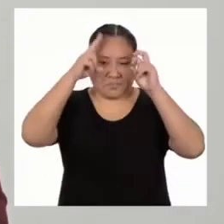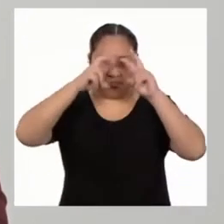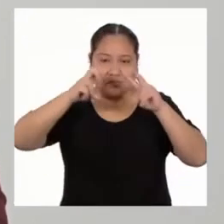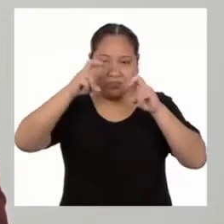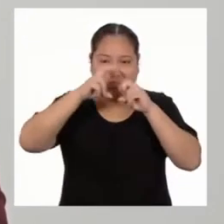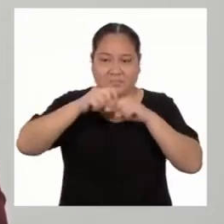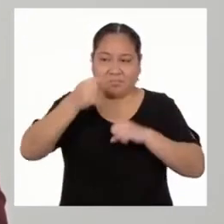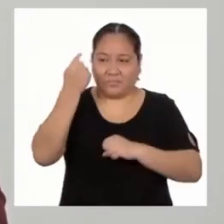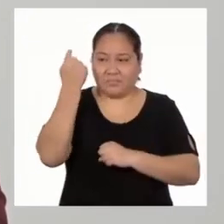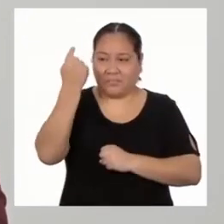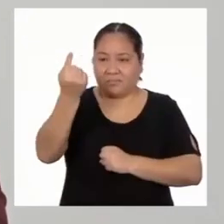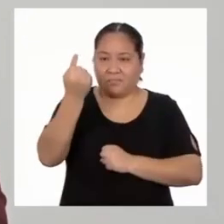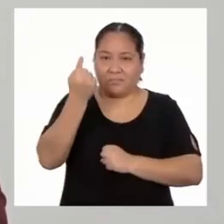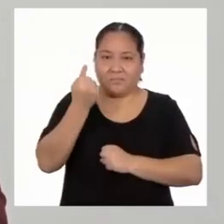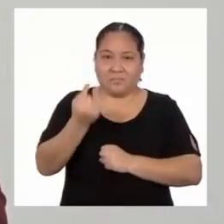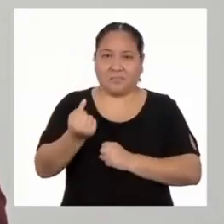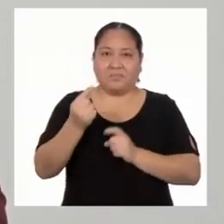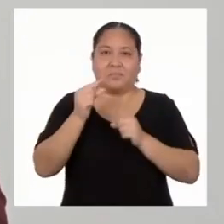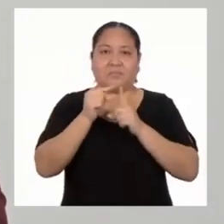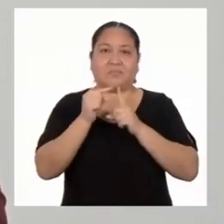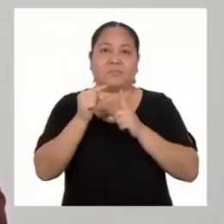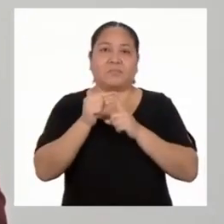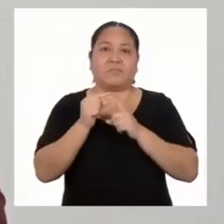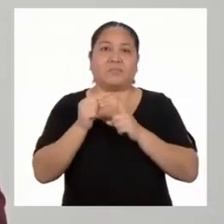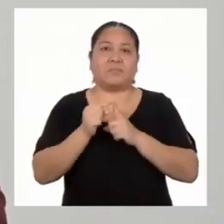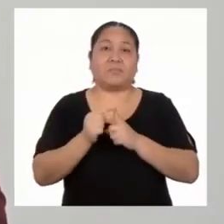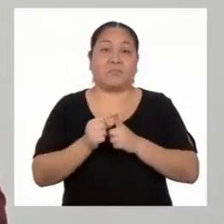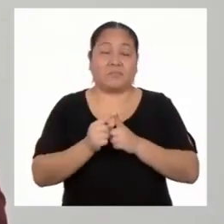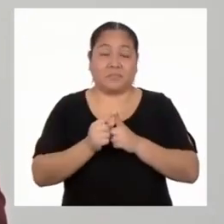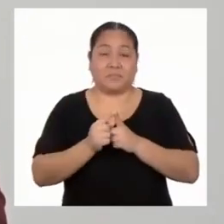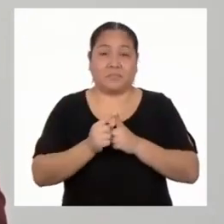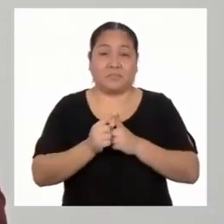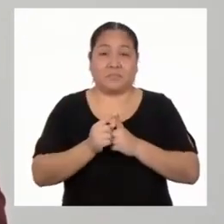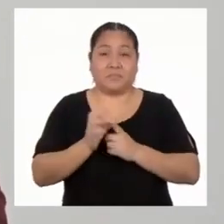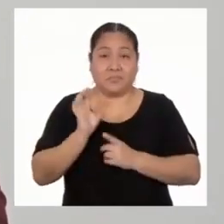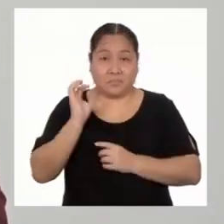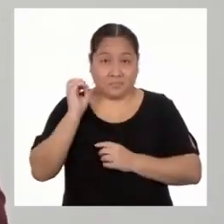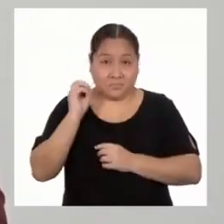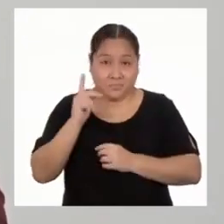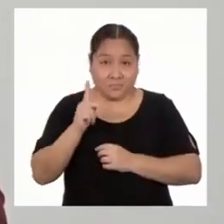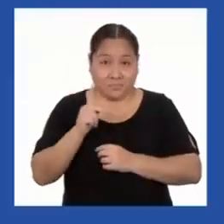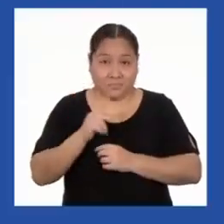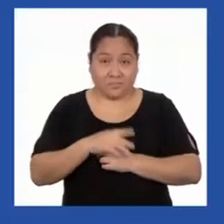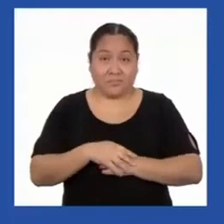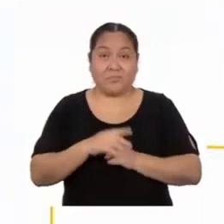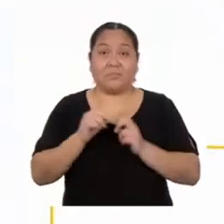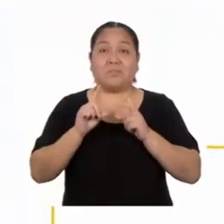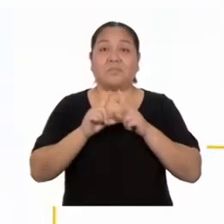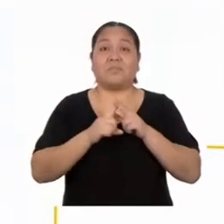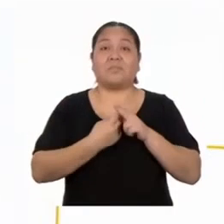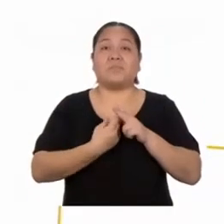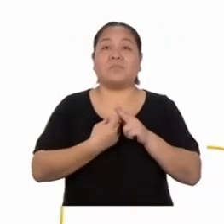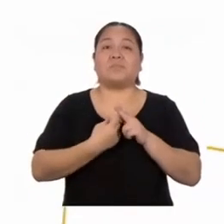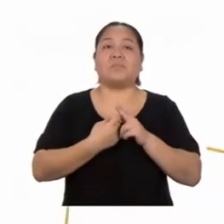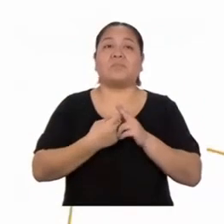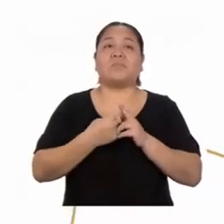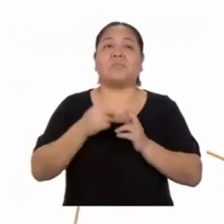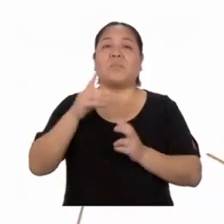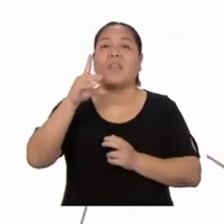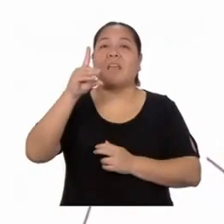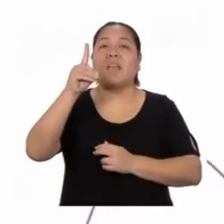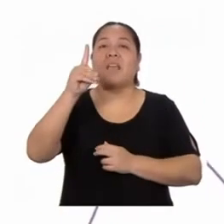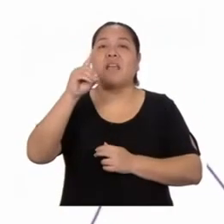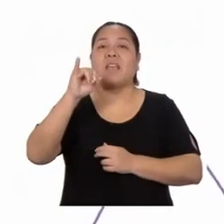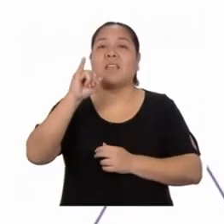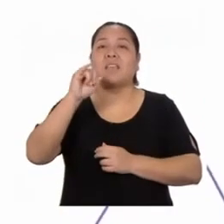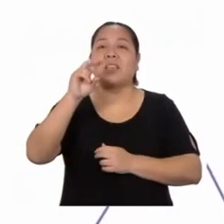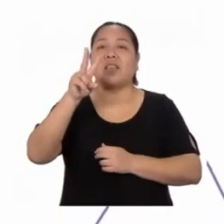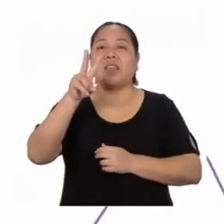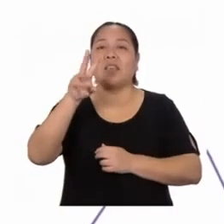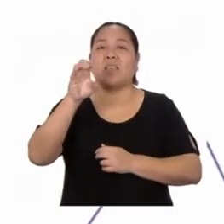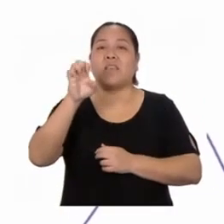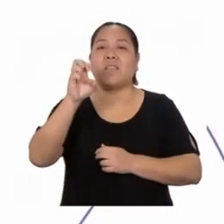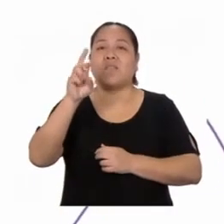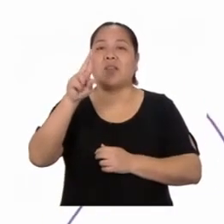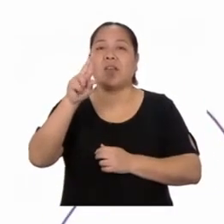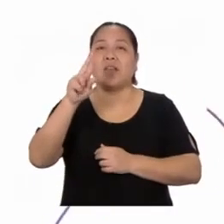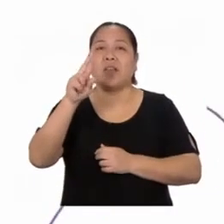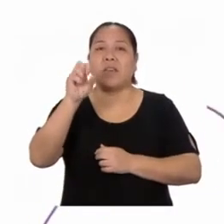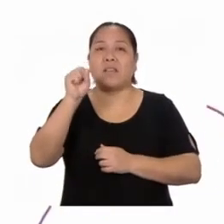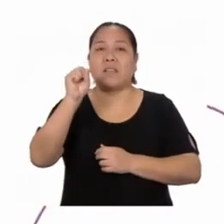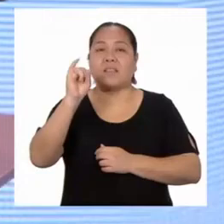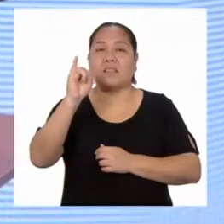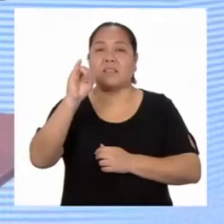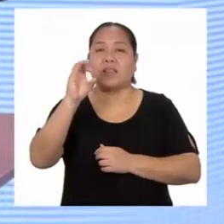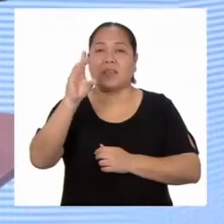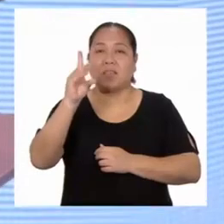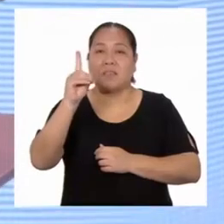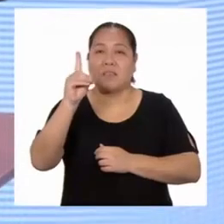cada elemento de manera independiente. ¿Está bien? Empecemos por diversidad. ¿Sabes lo que significa,